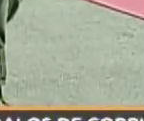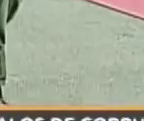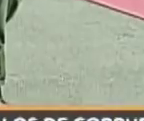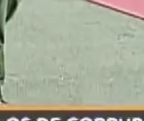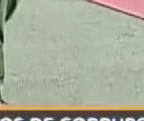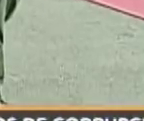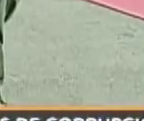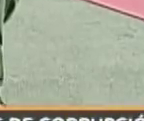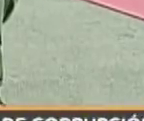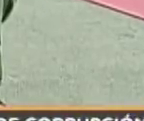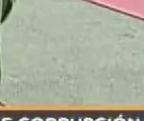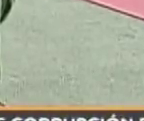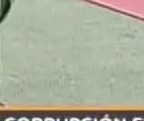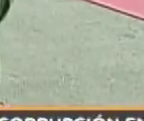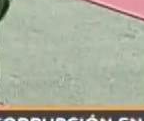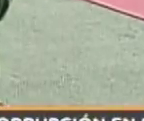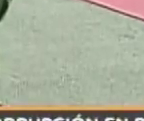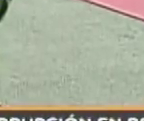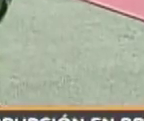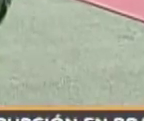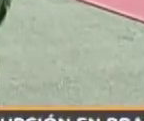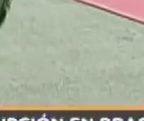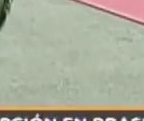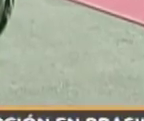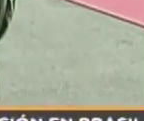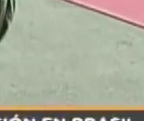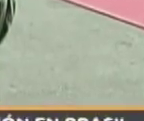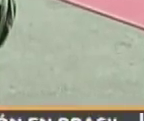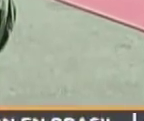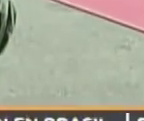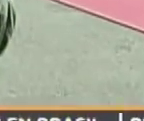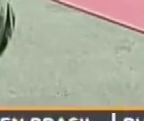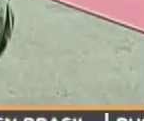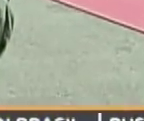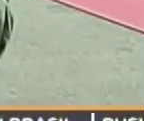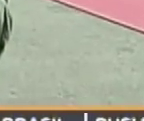Esto a propósito para dar detalles de lo que será esta visita oficial.